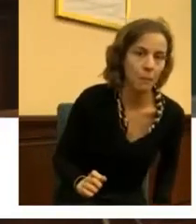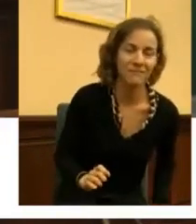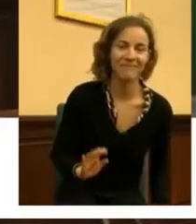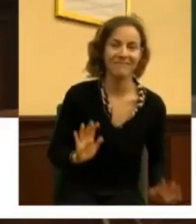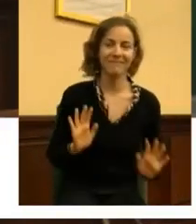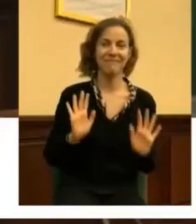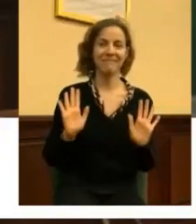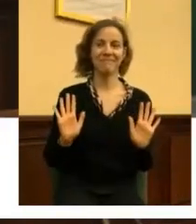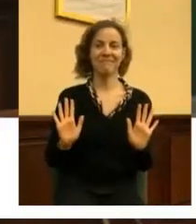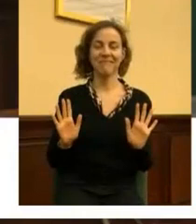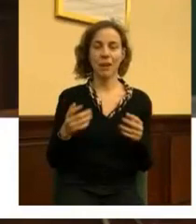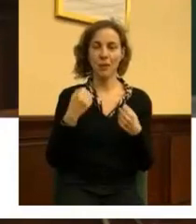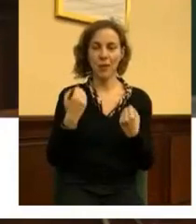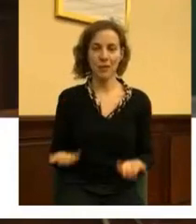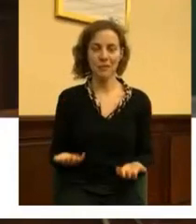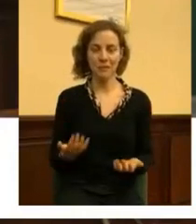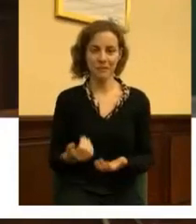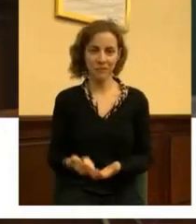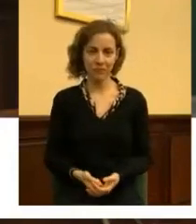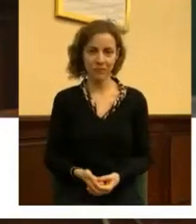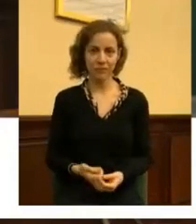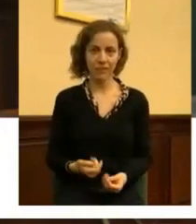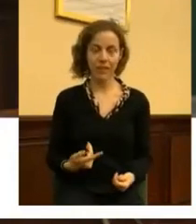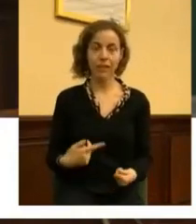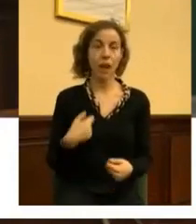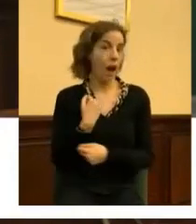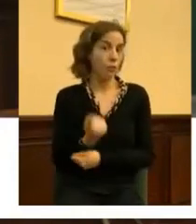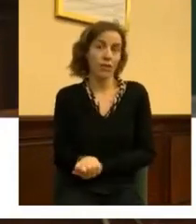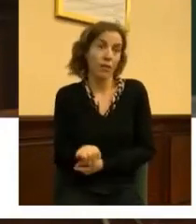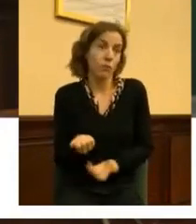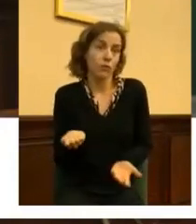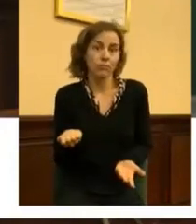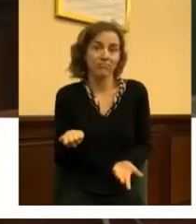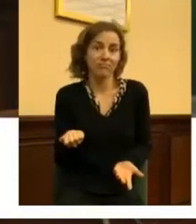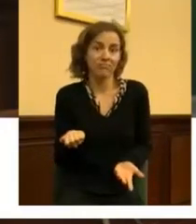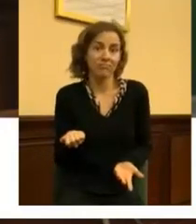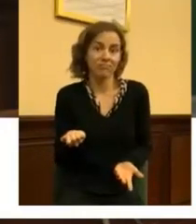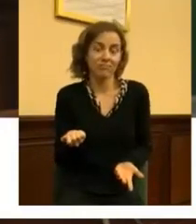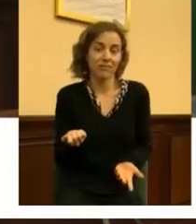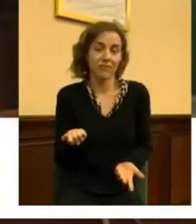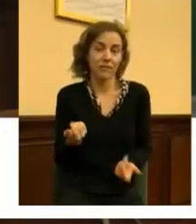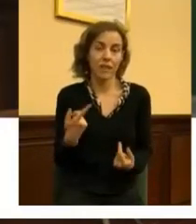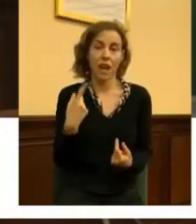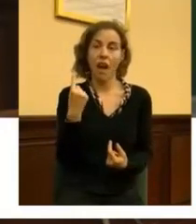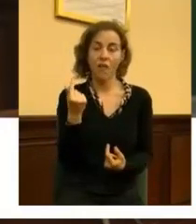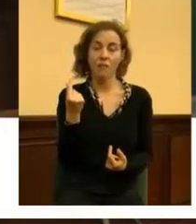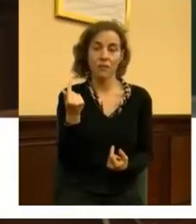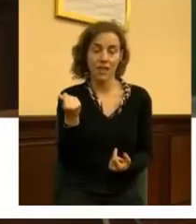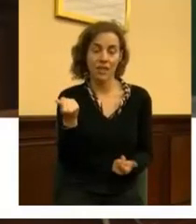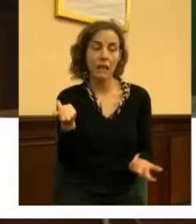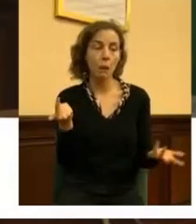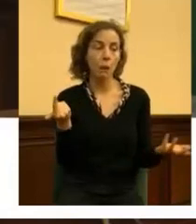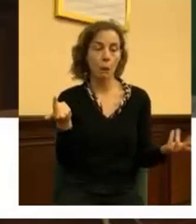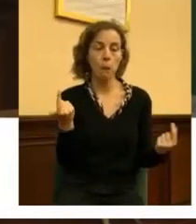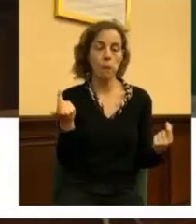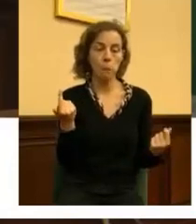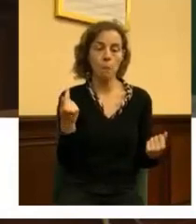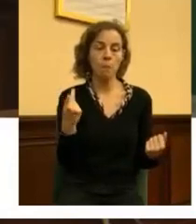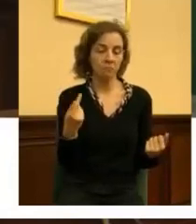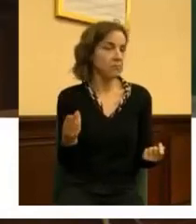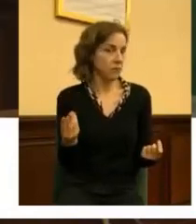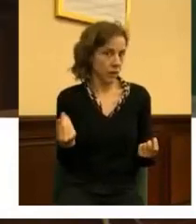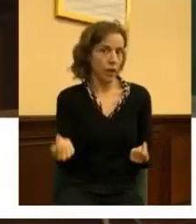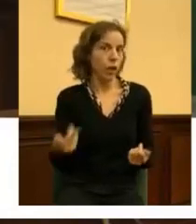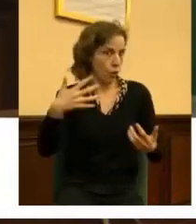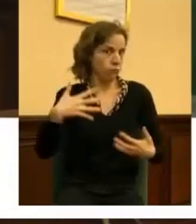Pero bueno, la apoyamos. Es una dotación económica que además nos